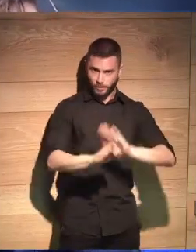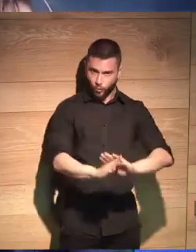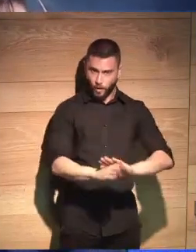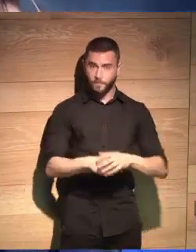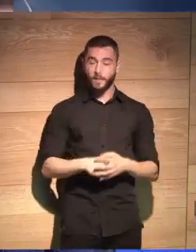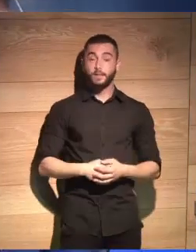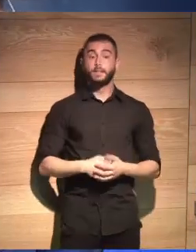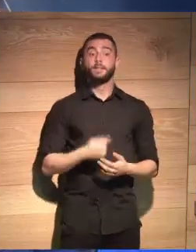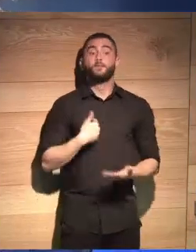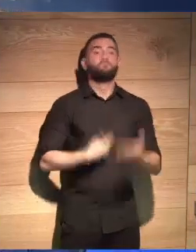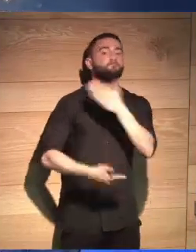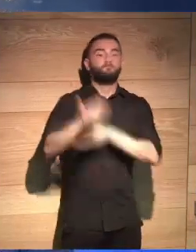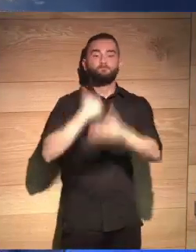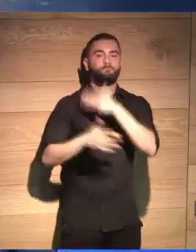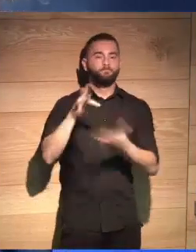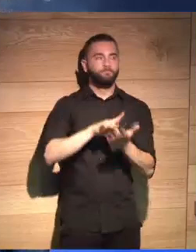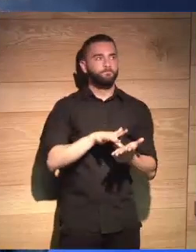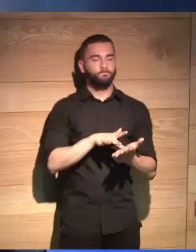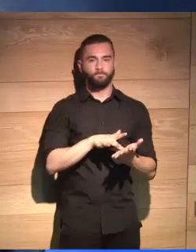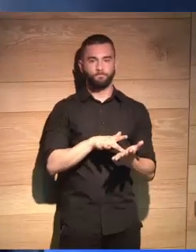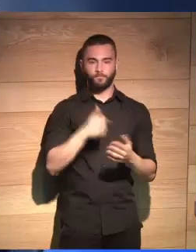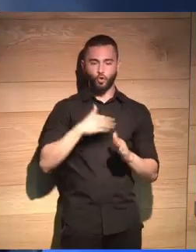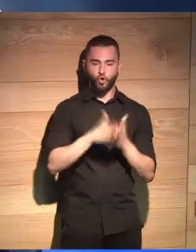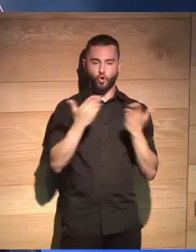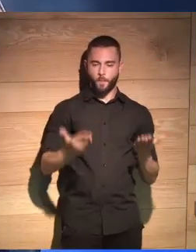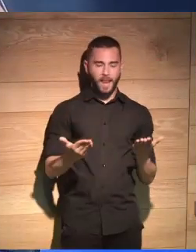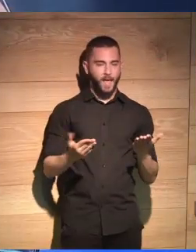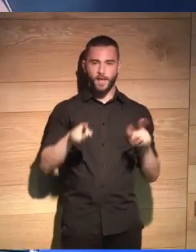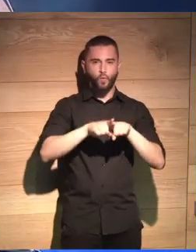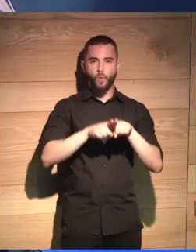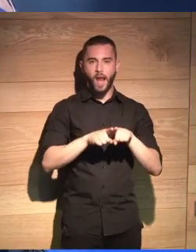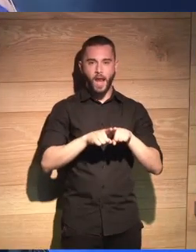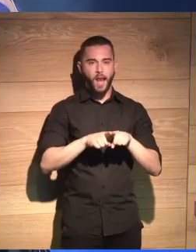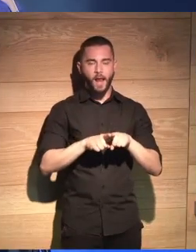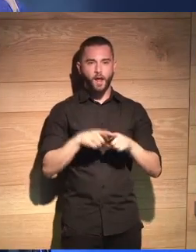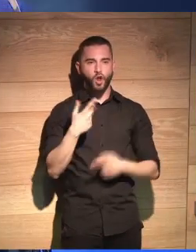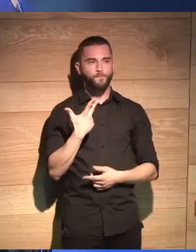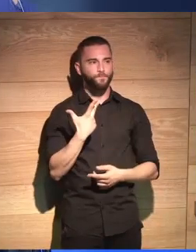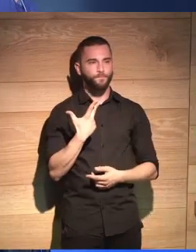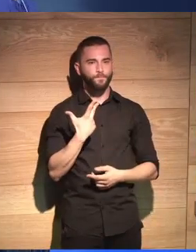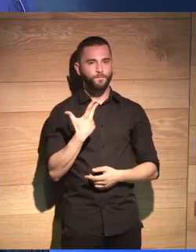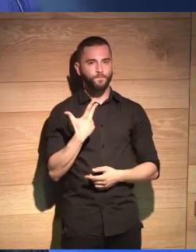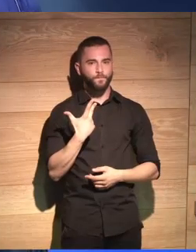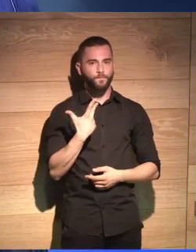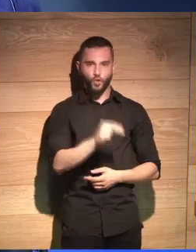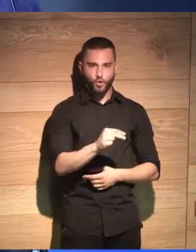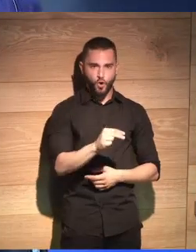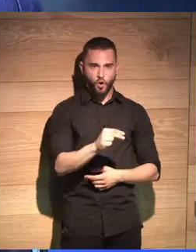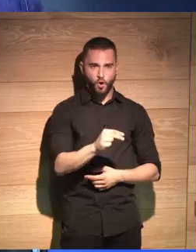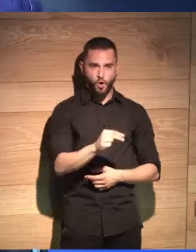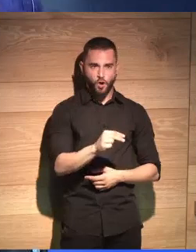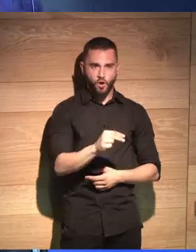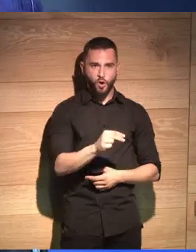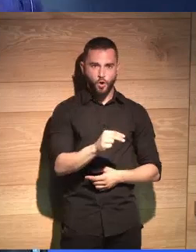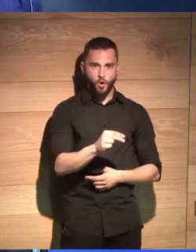pues empecé a negar la novela en en realidad mal digerida,